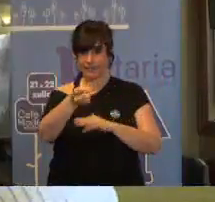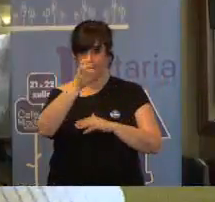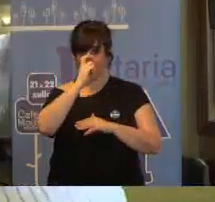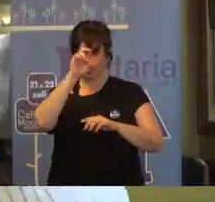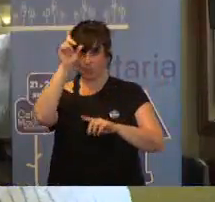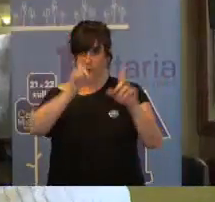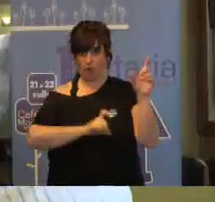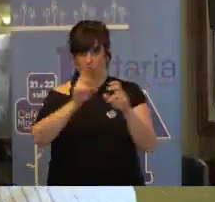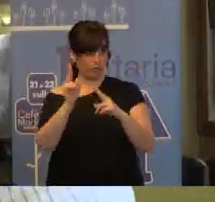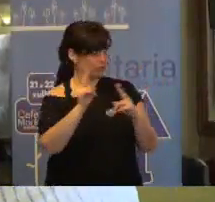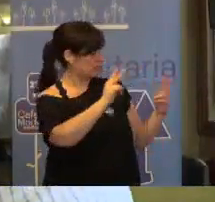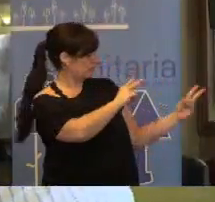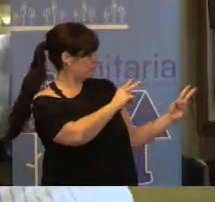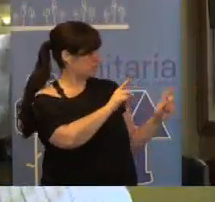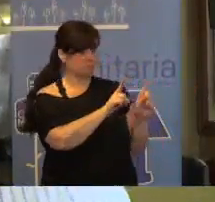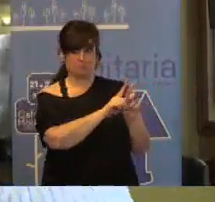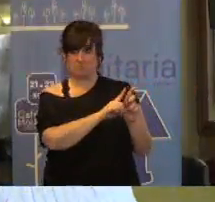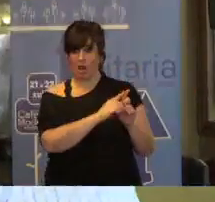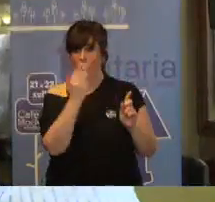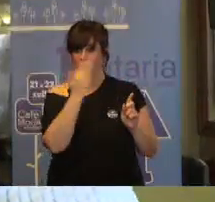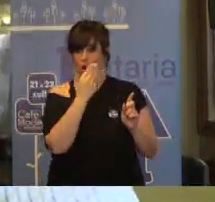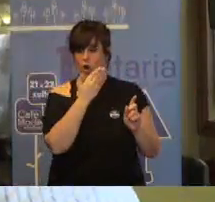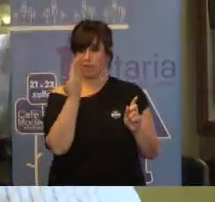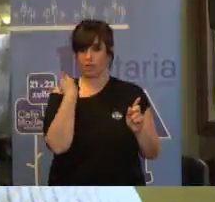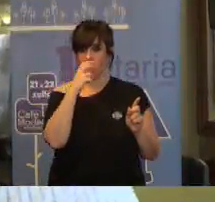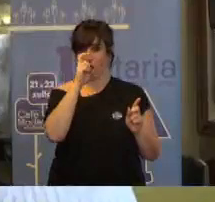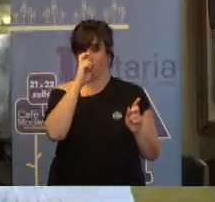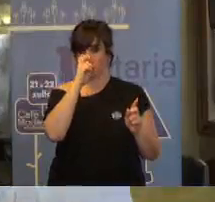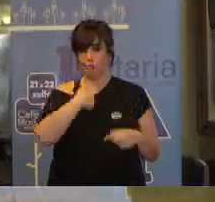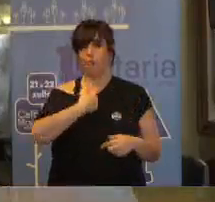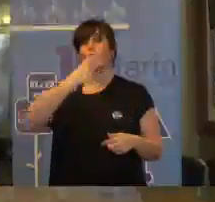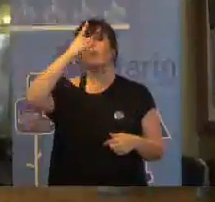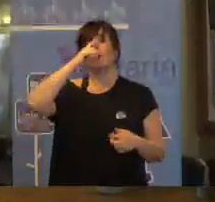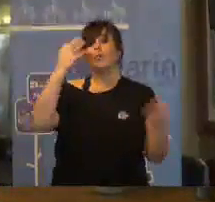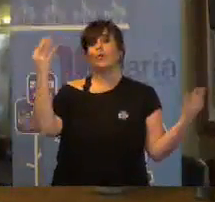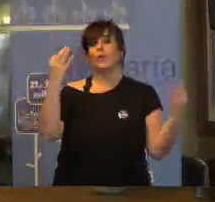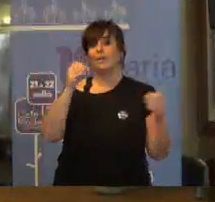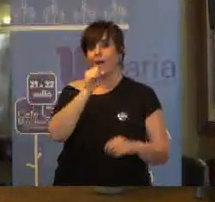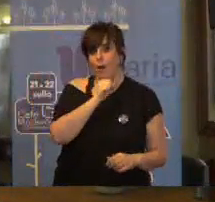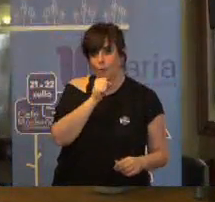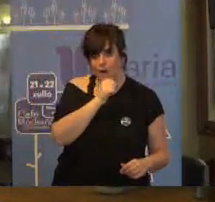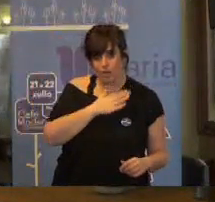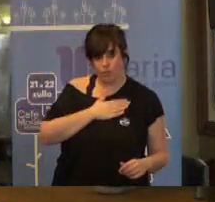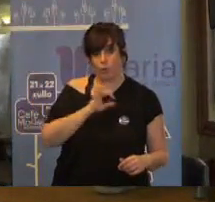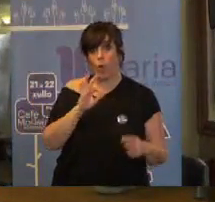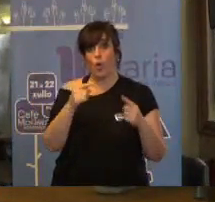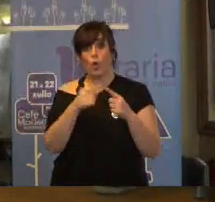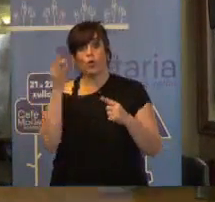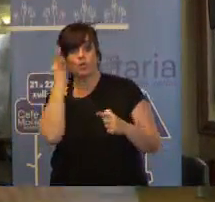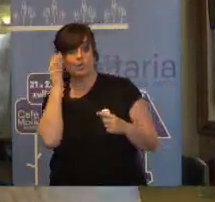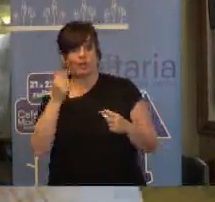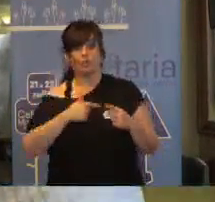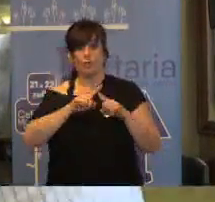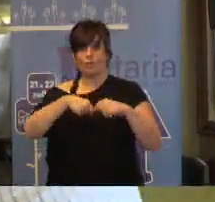rural unitaria, veñeme ao recordo os meus avós, unha tía miña tamén, eu son de familia